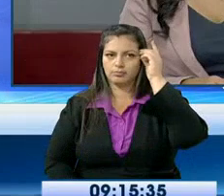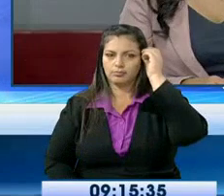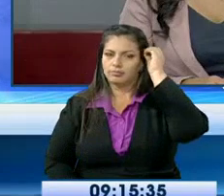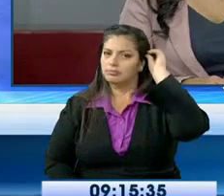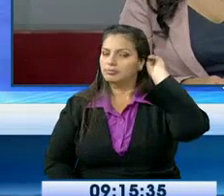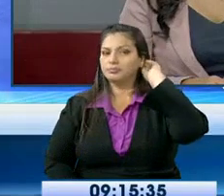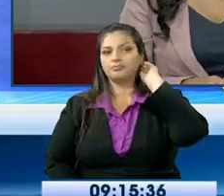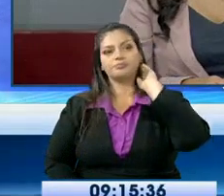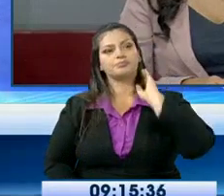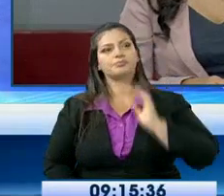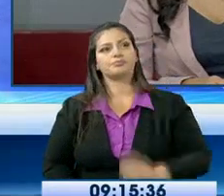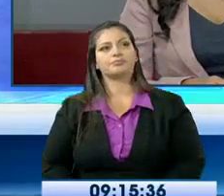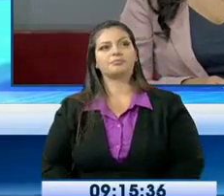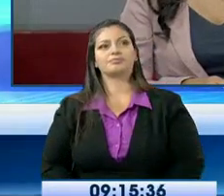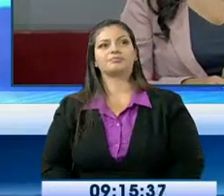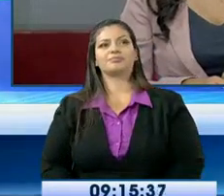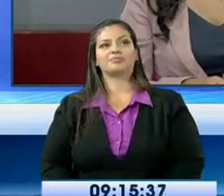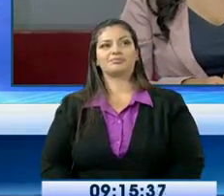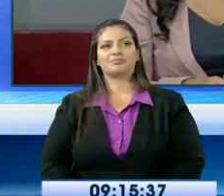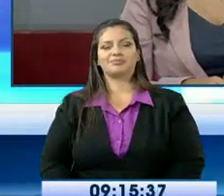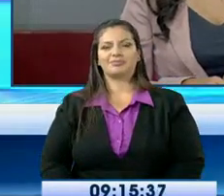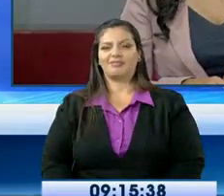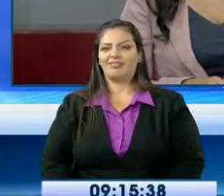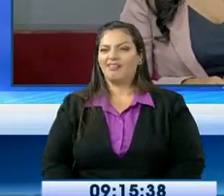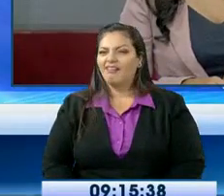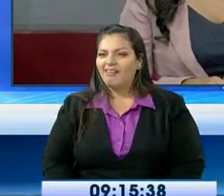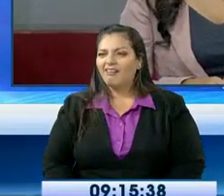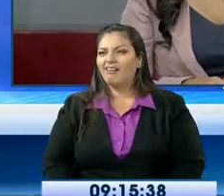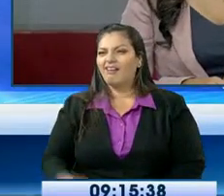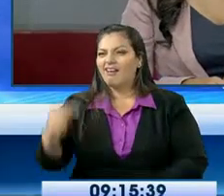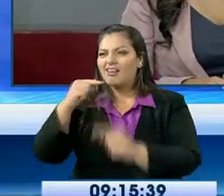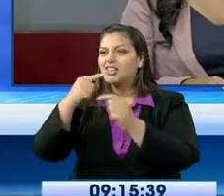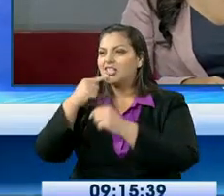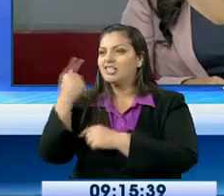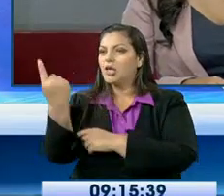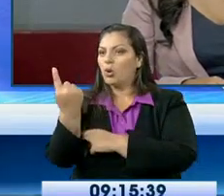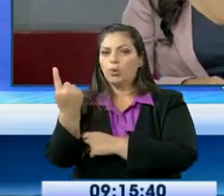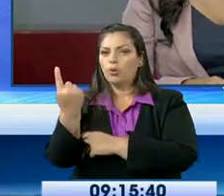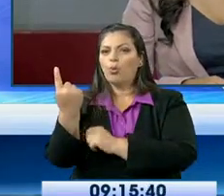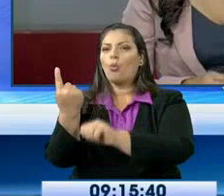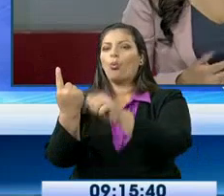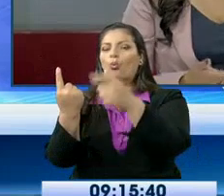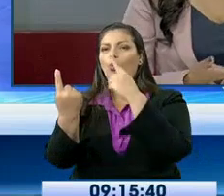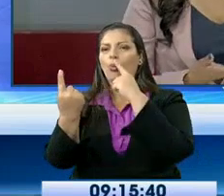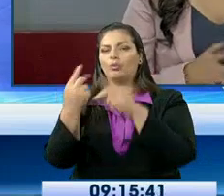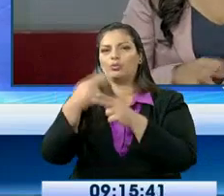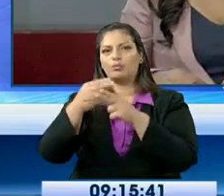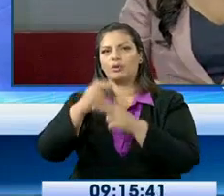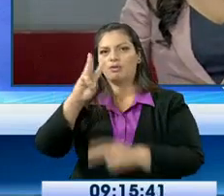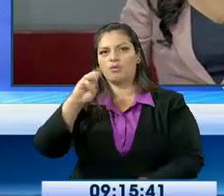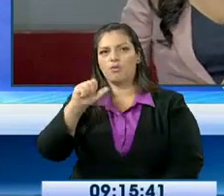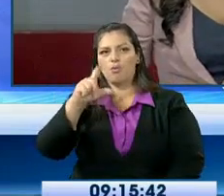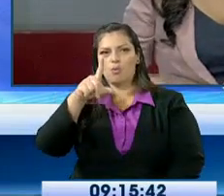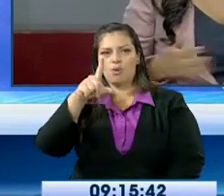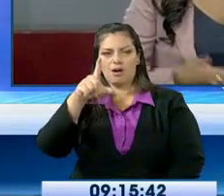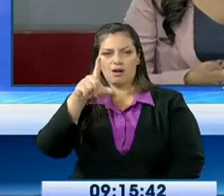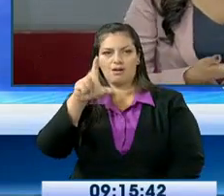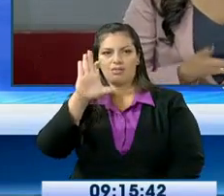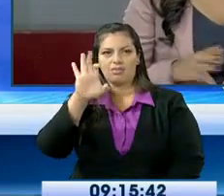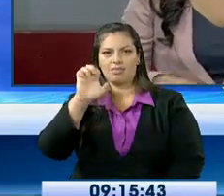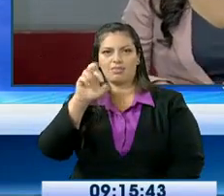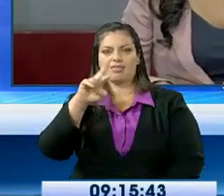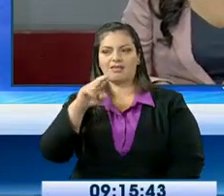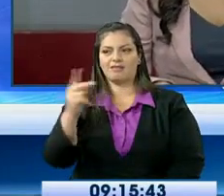va a ir acompañado con ese Walter. Es otro que de seguro también probó. Sí, probó en por cantidades gusto, aceleradas, monstruo,